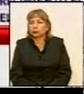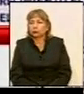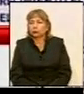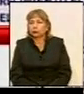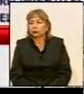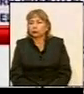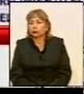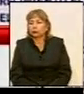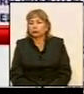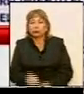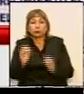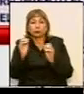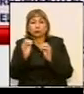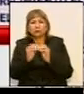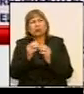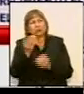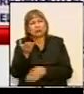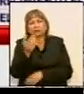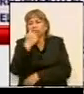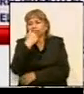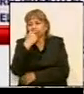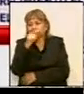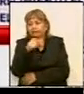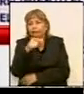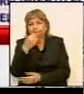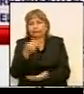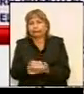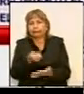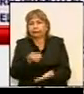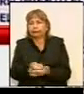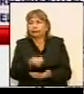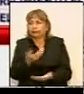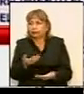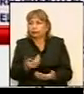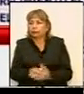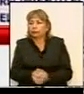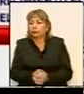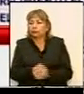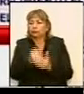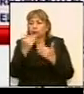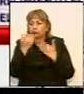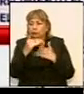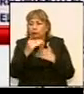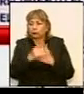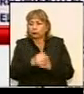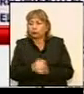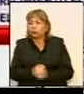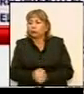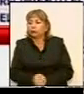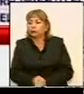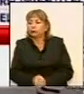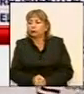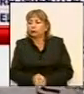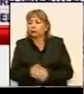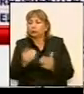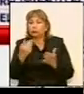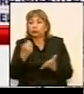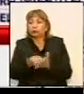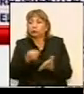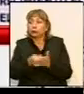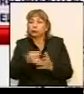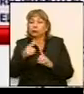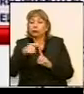El punto, de nuevo, es, oye, aquí ya estamos pagando un nivel, ya tenemos una carga